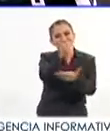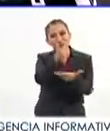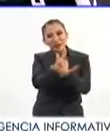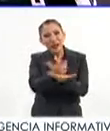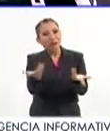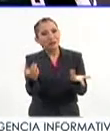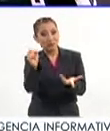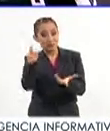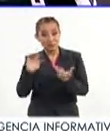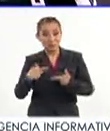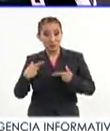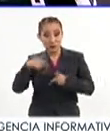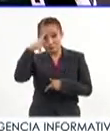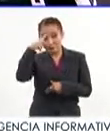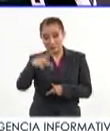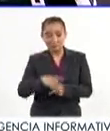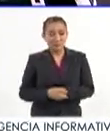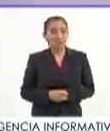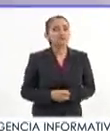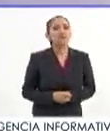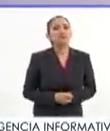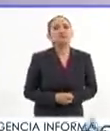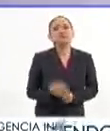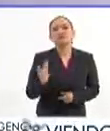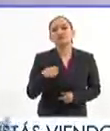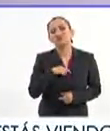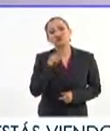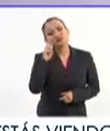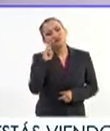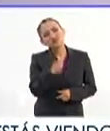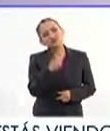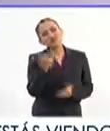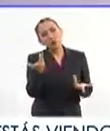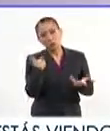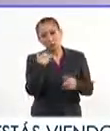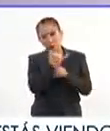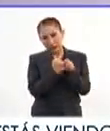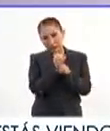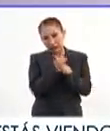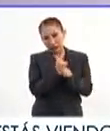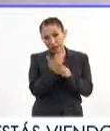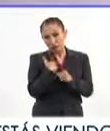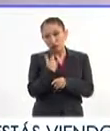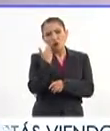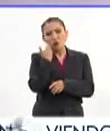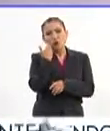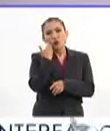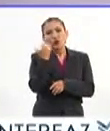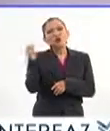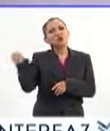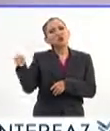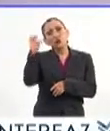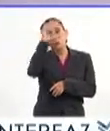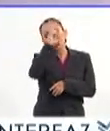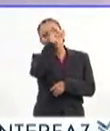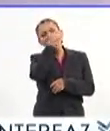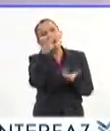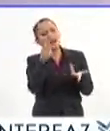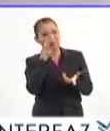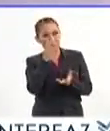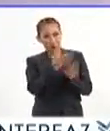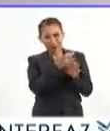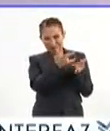de gran parte de los mexicanos. Pues veníamos viendo un reportaje sobre todo. Me gustaría que nos dieras tu opinión sobre lo que